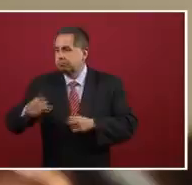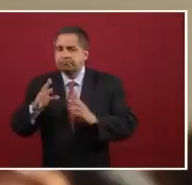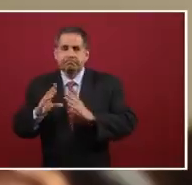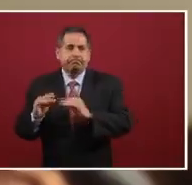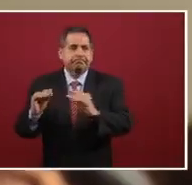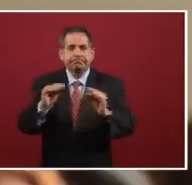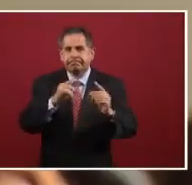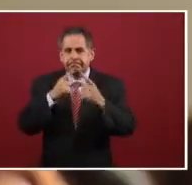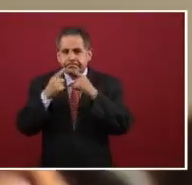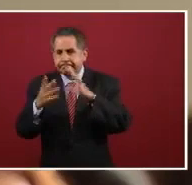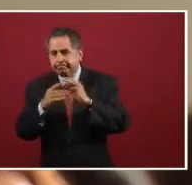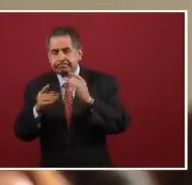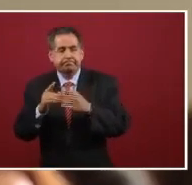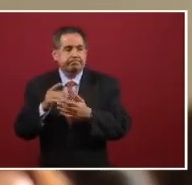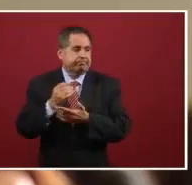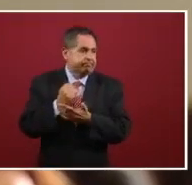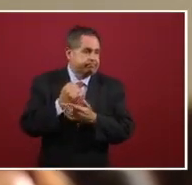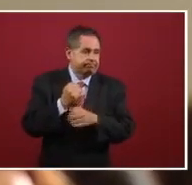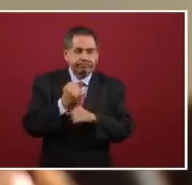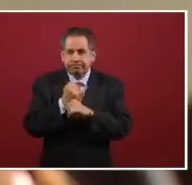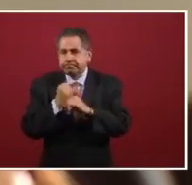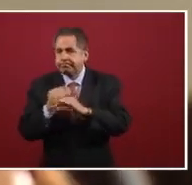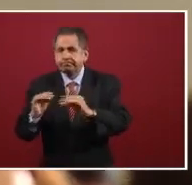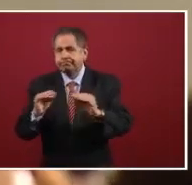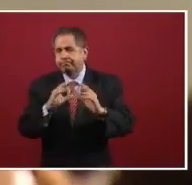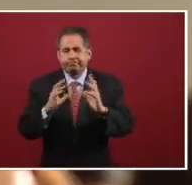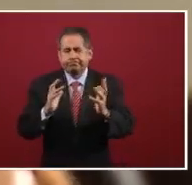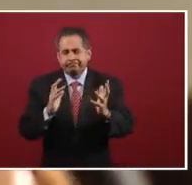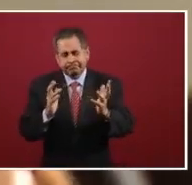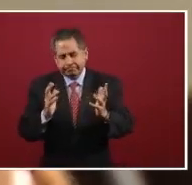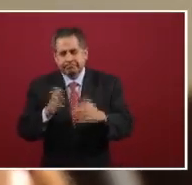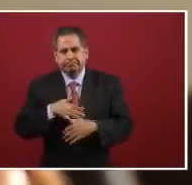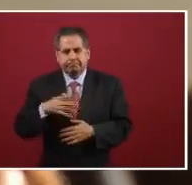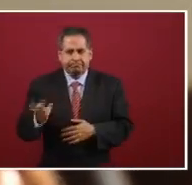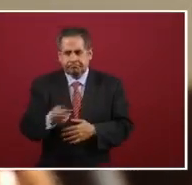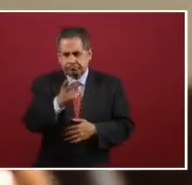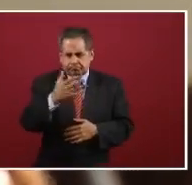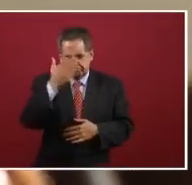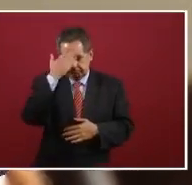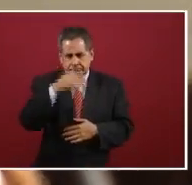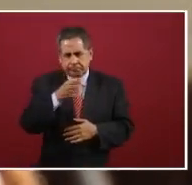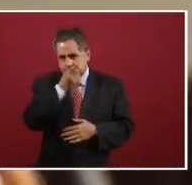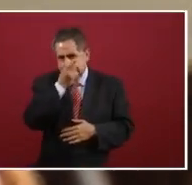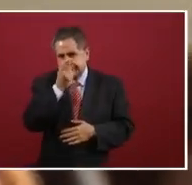redes sociales principalmente. Mi pregunta,